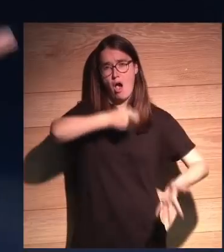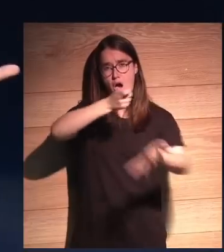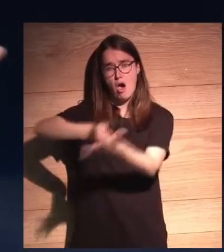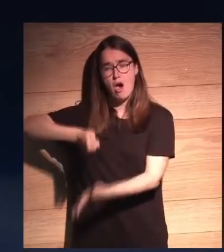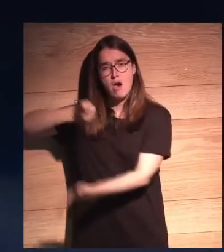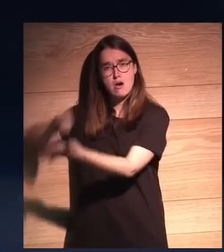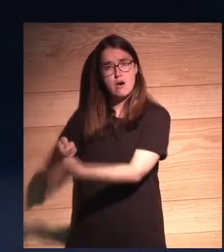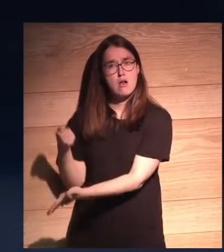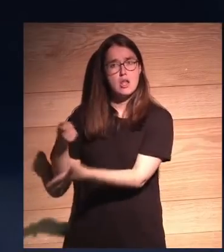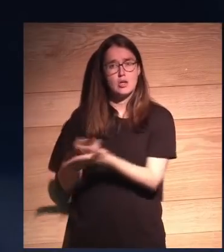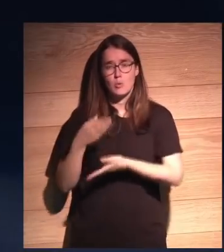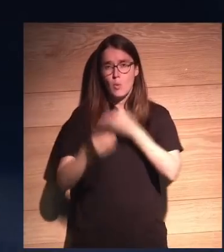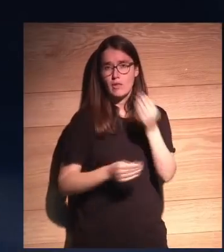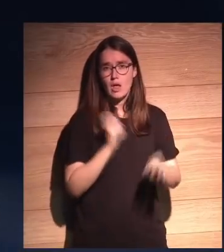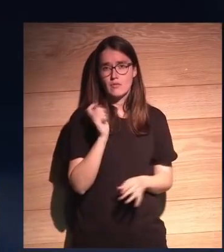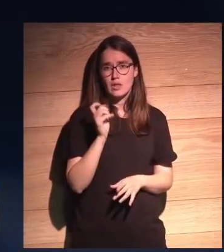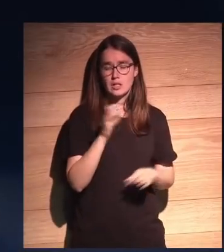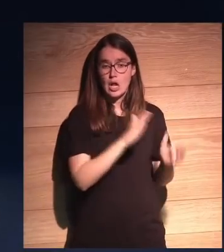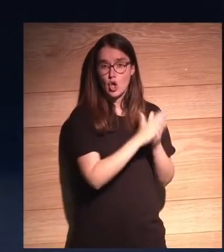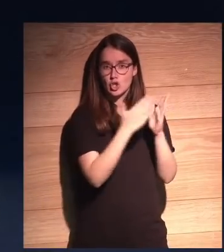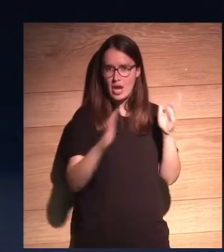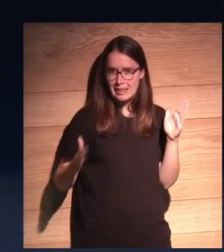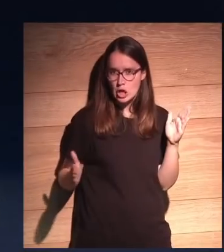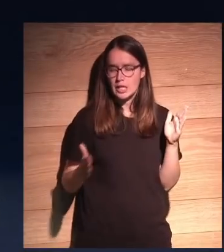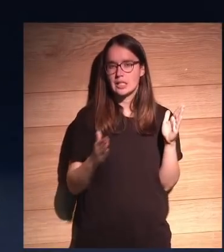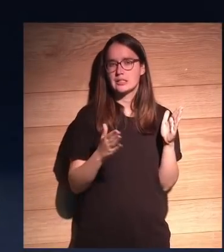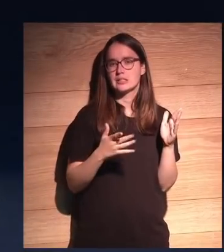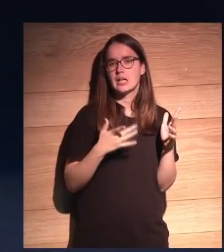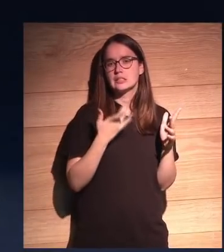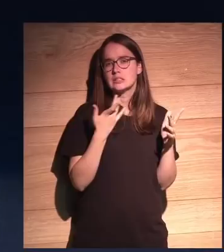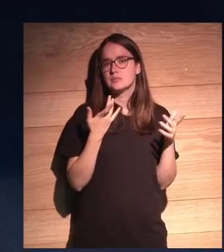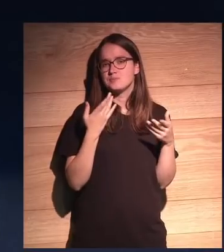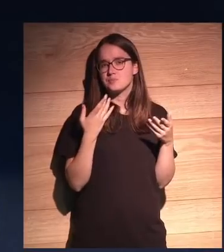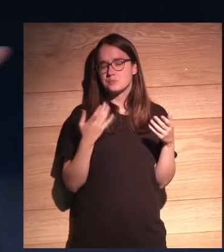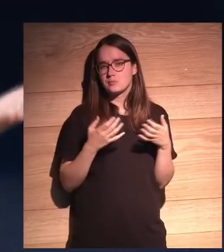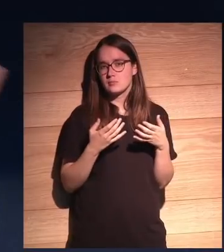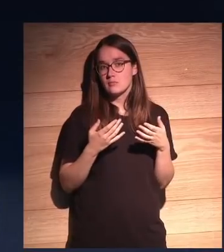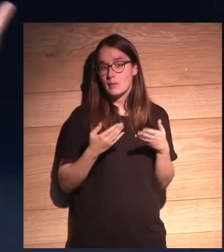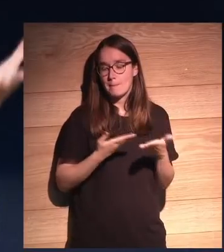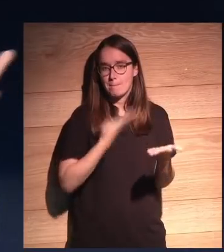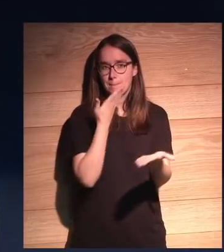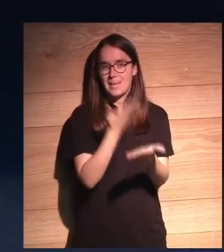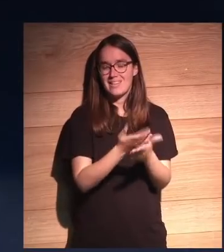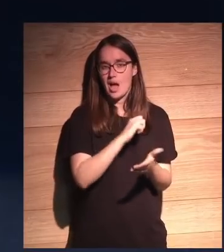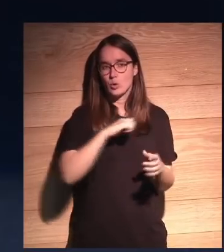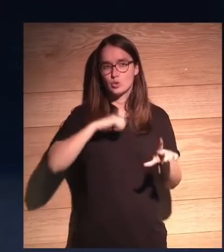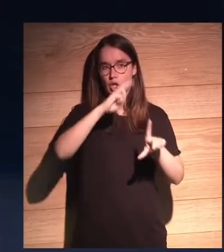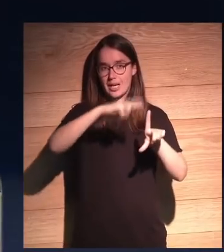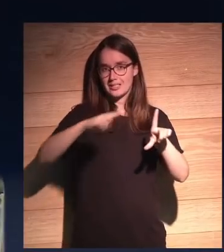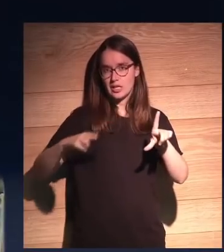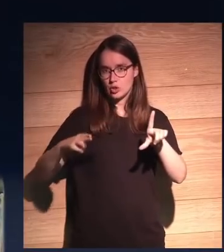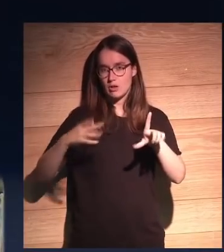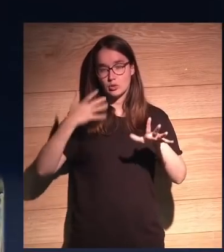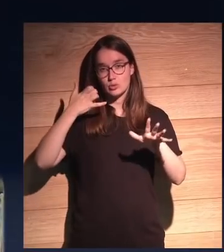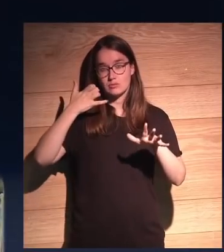como solían hacer muchas veces los coleccionistas, los mecenas, los comitentes, encargaba autorretratos a